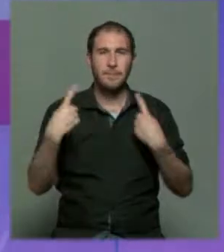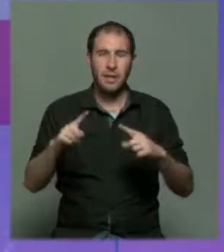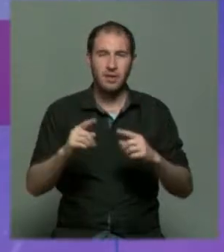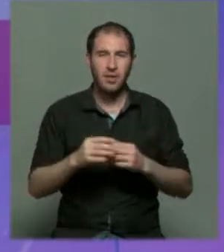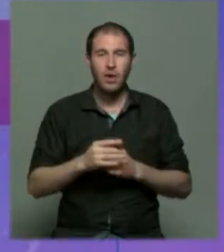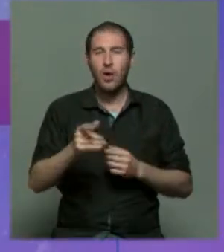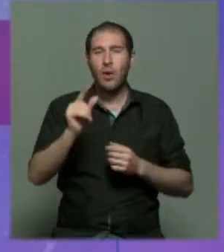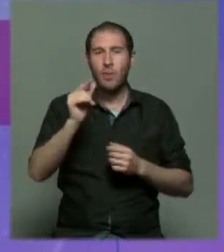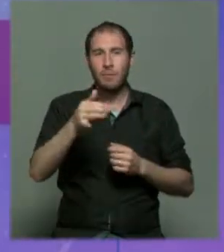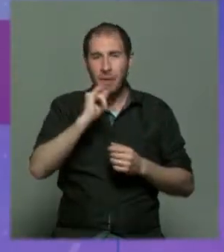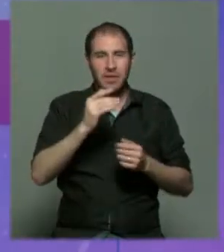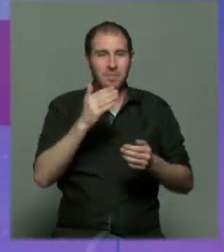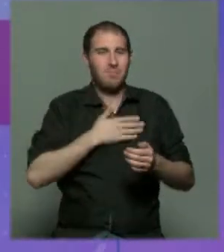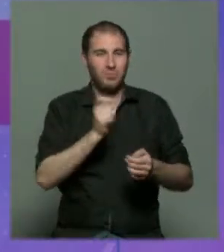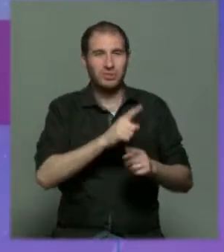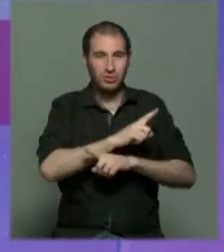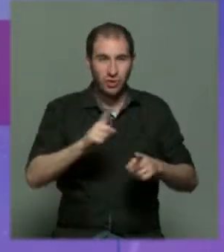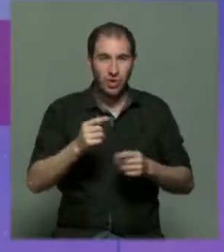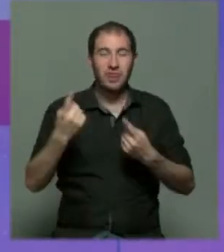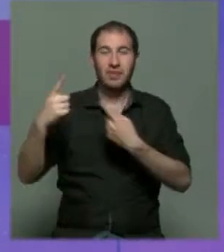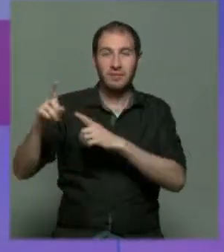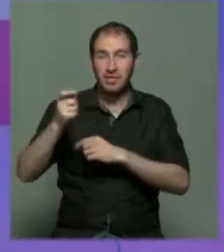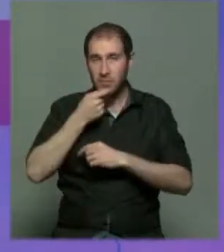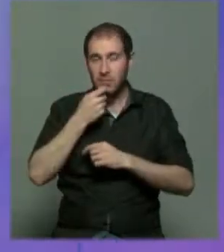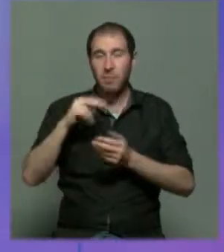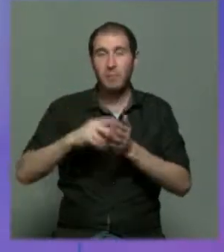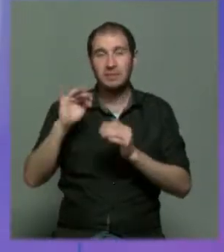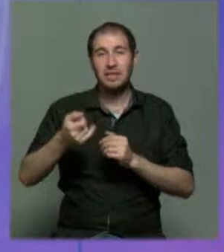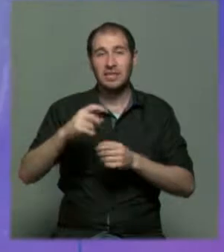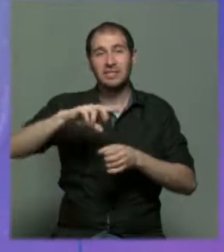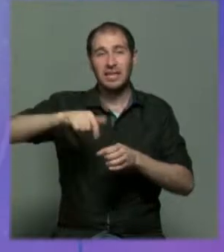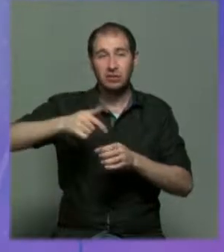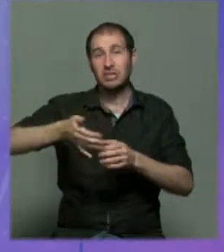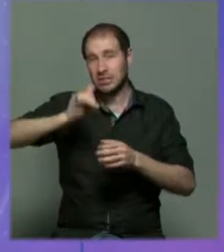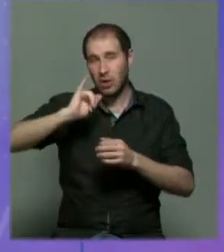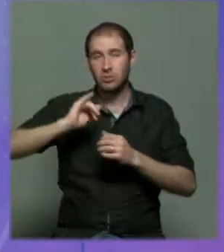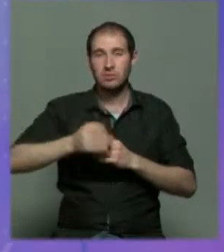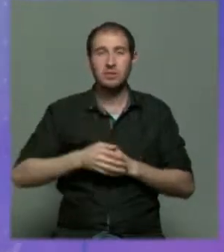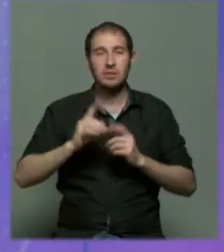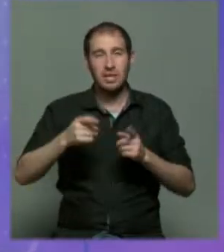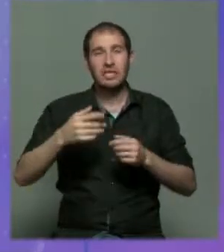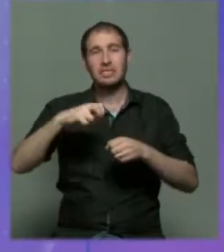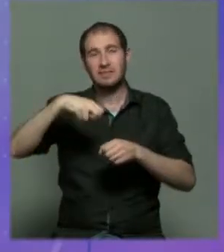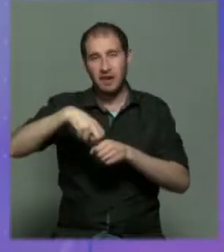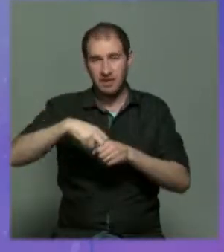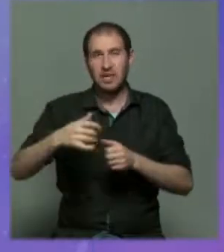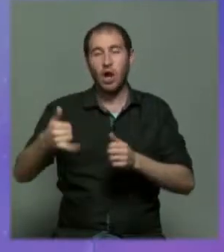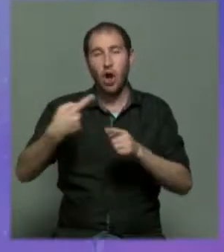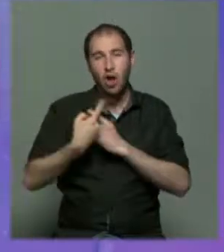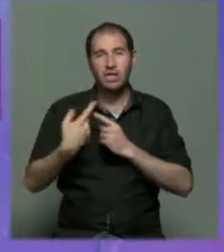es perjudicial la bebida en sí mismo, como sí son perjudiciales las gaseosas para la salud, son perjudiciales la cerveza para la